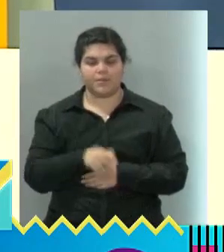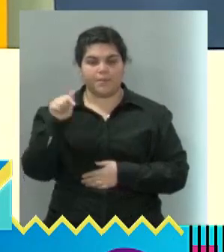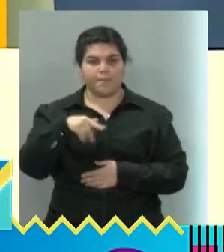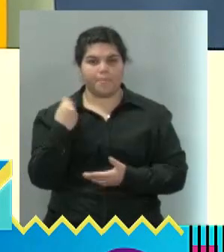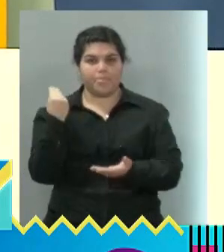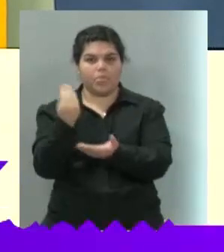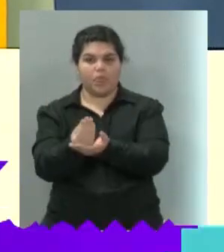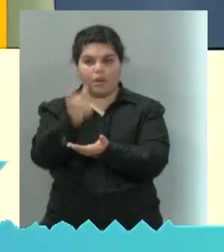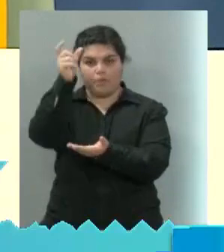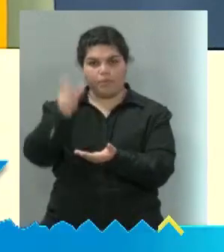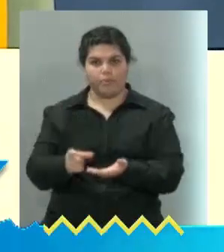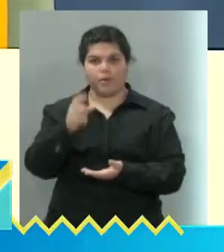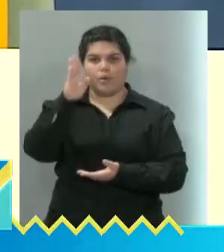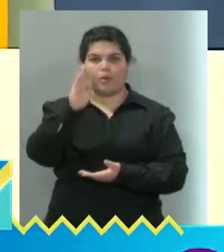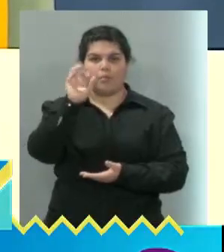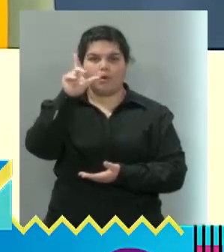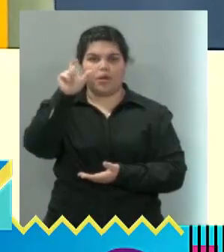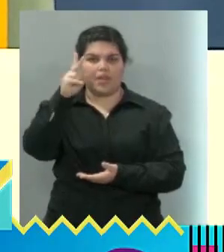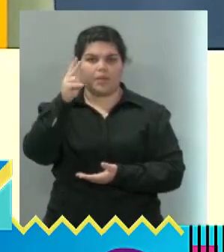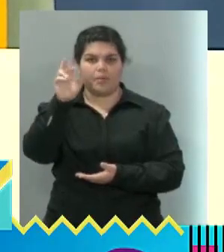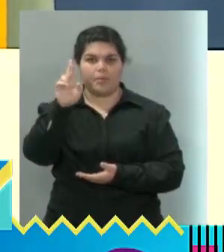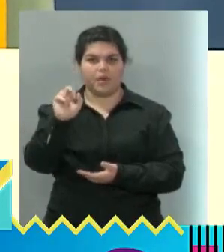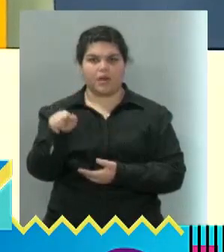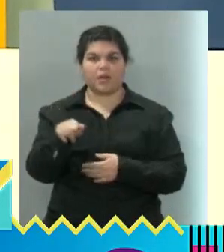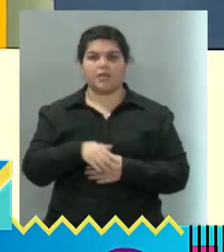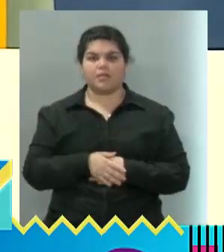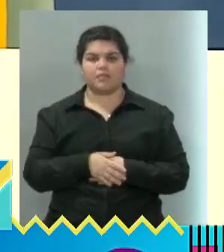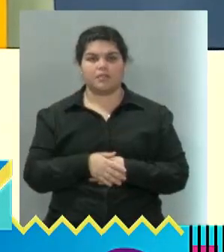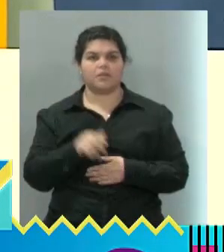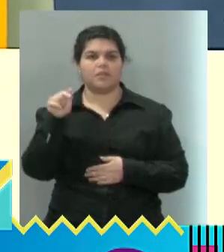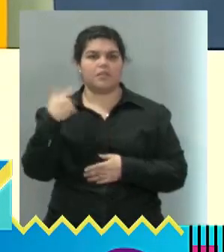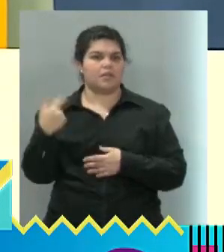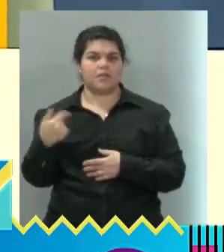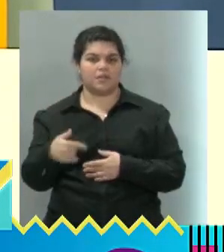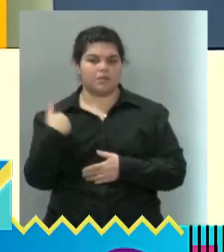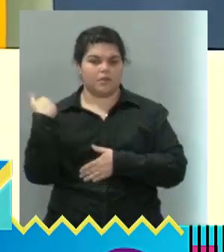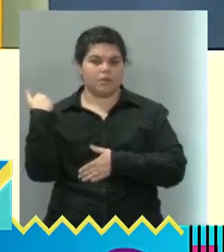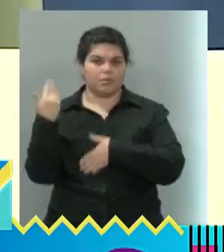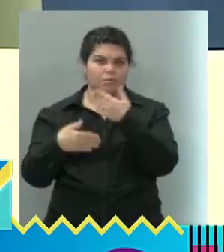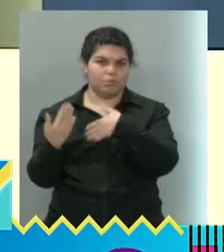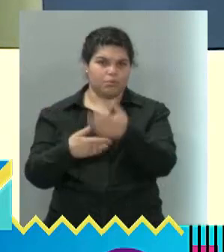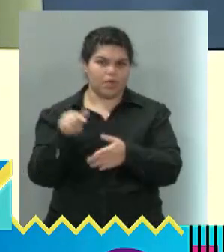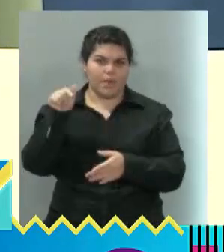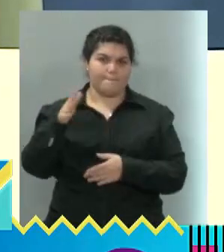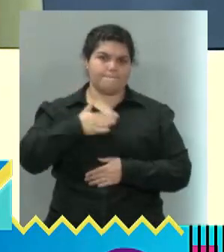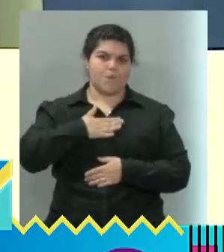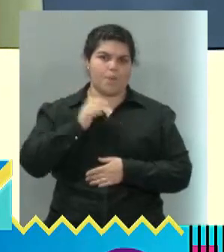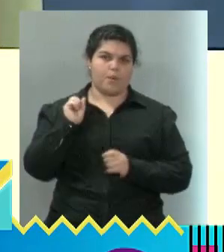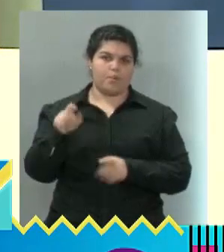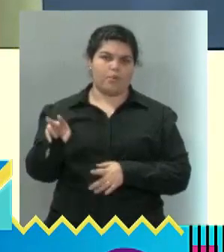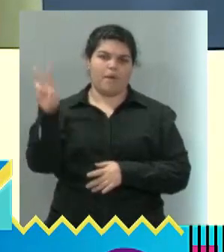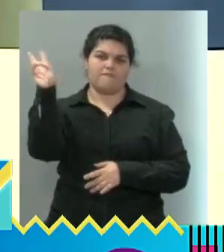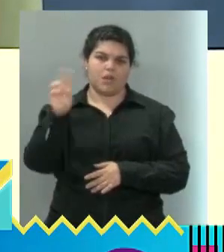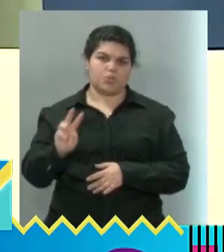decir, equivalente en cuanto a liberar no solamente su nación de nacimiento, que era Venezuela, lo que hoy